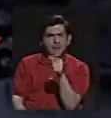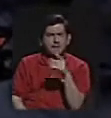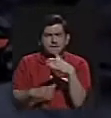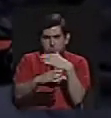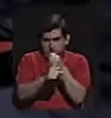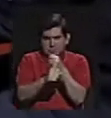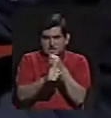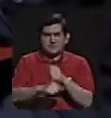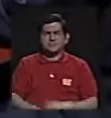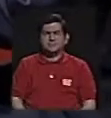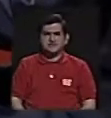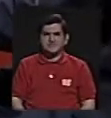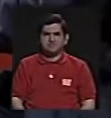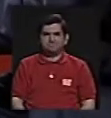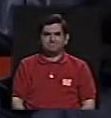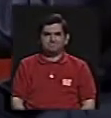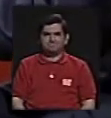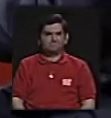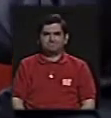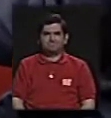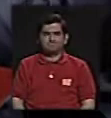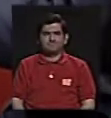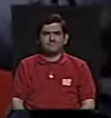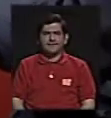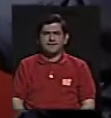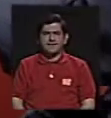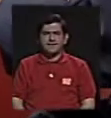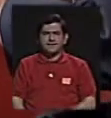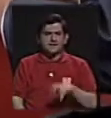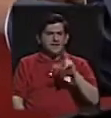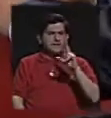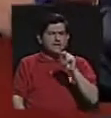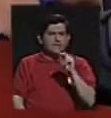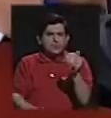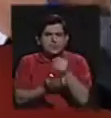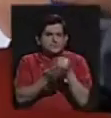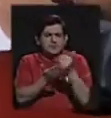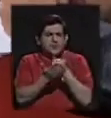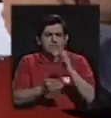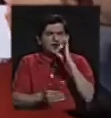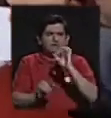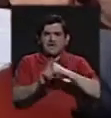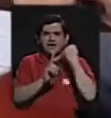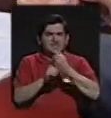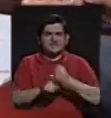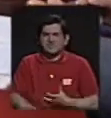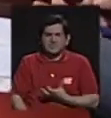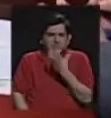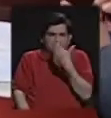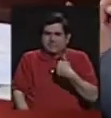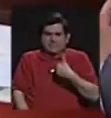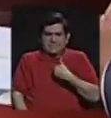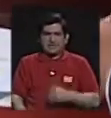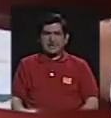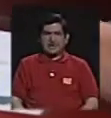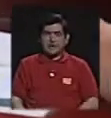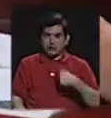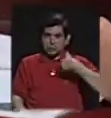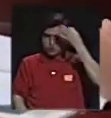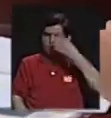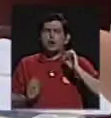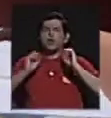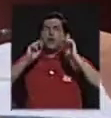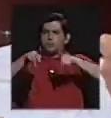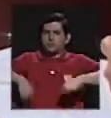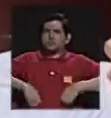viene haciendo, no logra recoger bien el malestar que hay. Yo creo que todavía hay margen